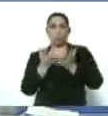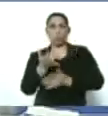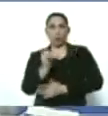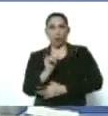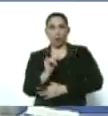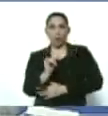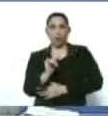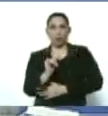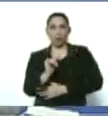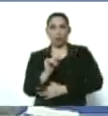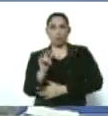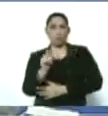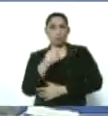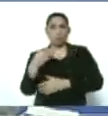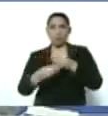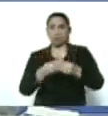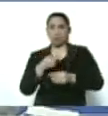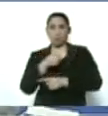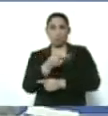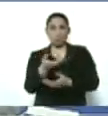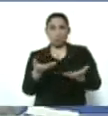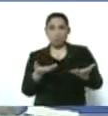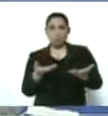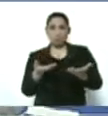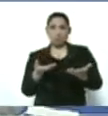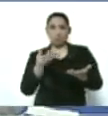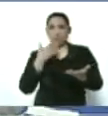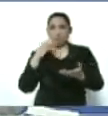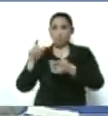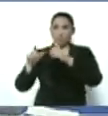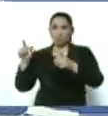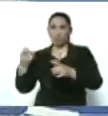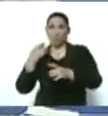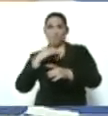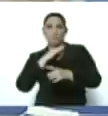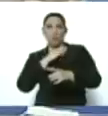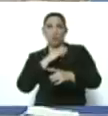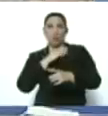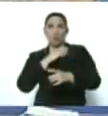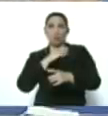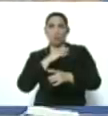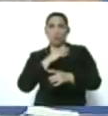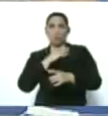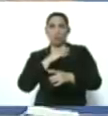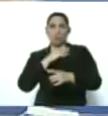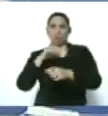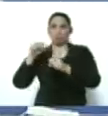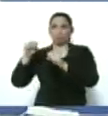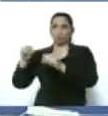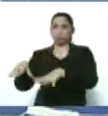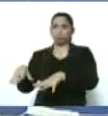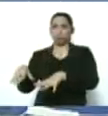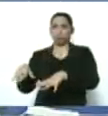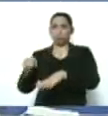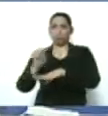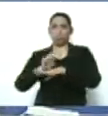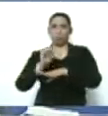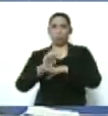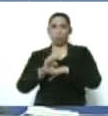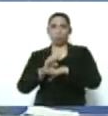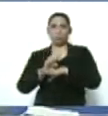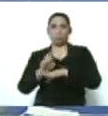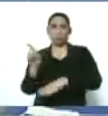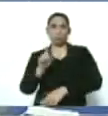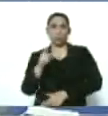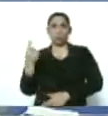no fuera así, ellos estuvieran enfermos y abandonados en Ecuador. Y si no